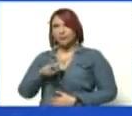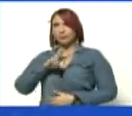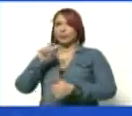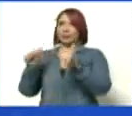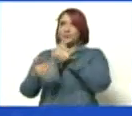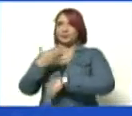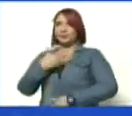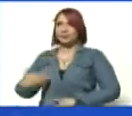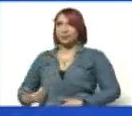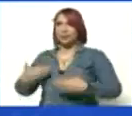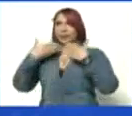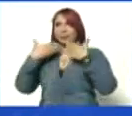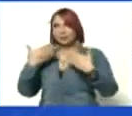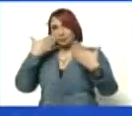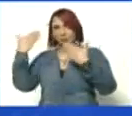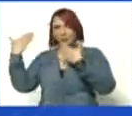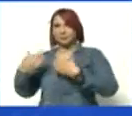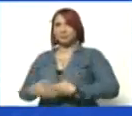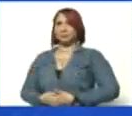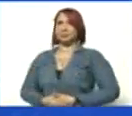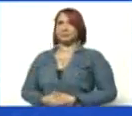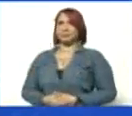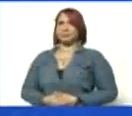palabras de agradecimiento.